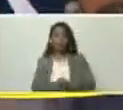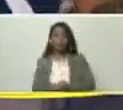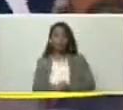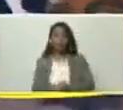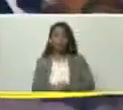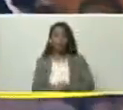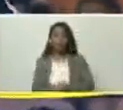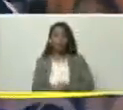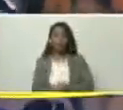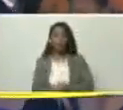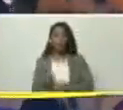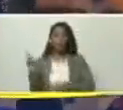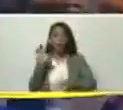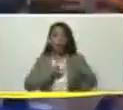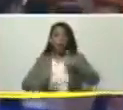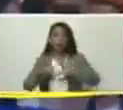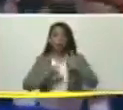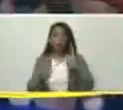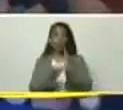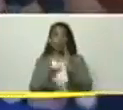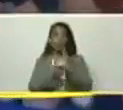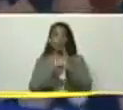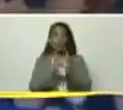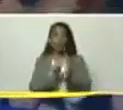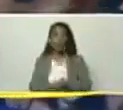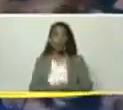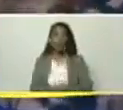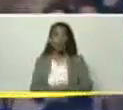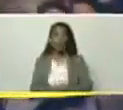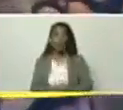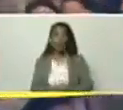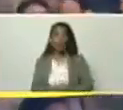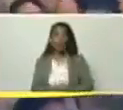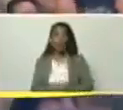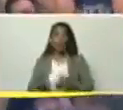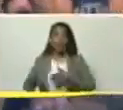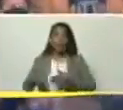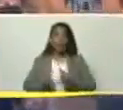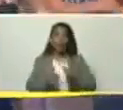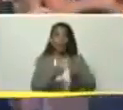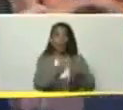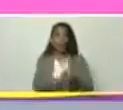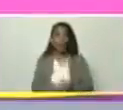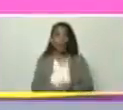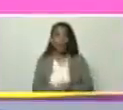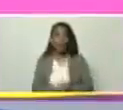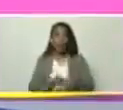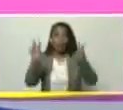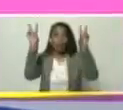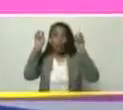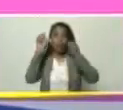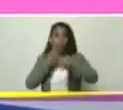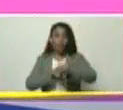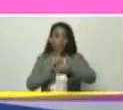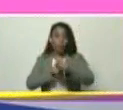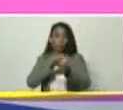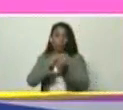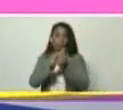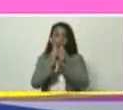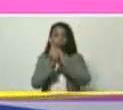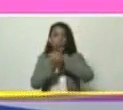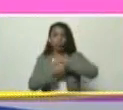A través de la ciencia y tecnología es el camino de la nueva época de transición